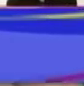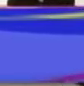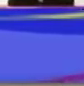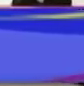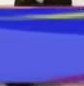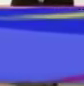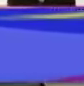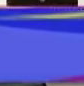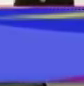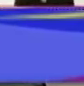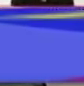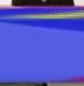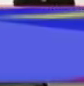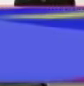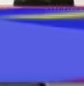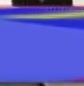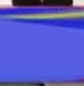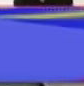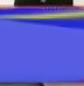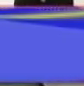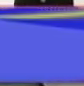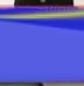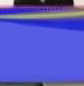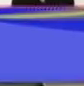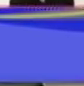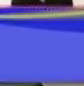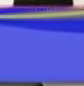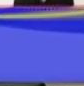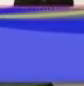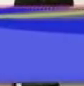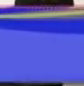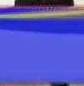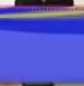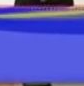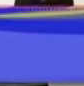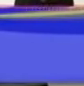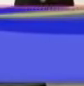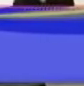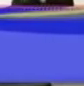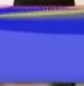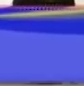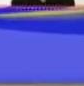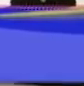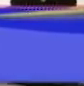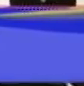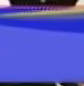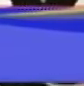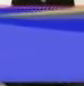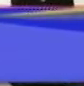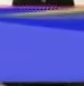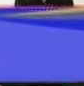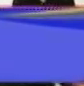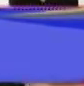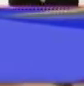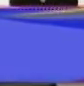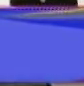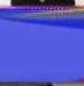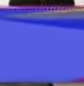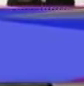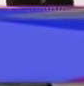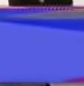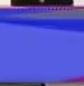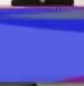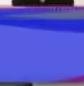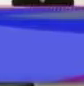de este nuevo momento económico, descansa fundamentalmente en la expansión de las fuerzas productivas en lo concreto, en el